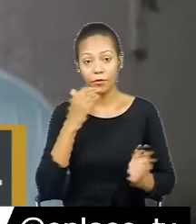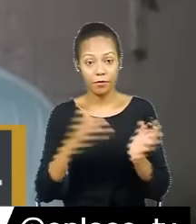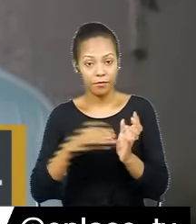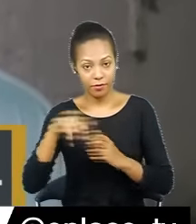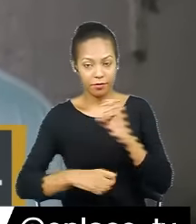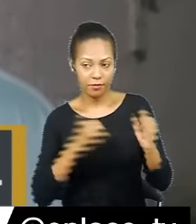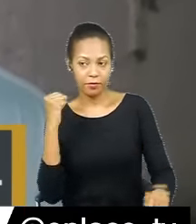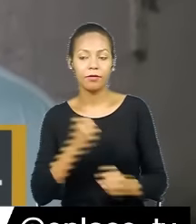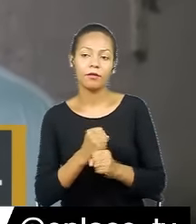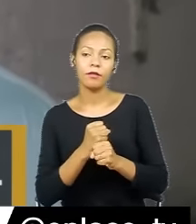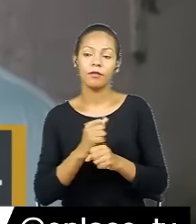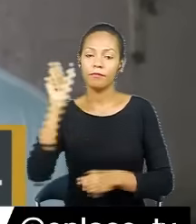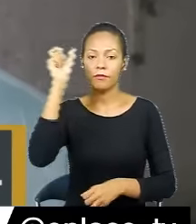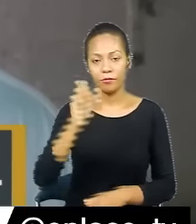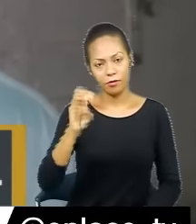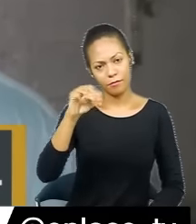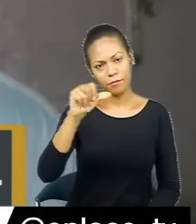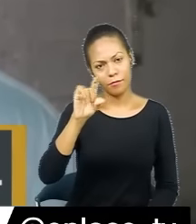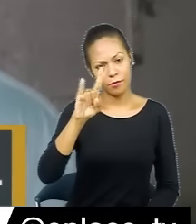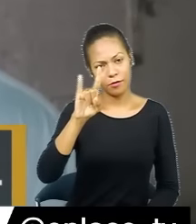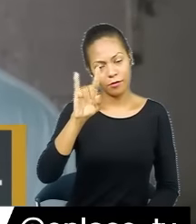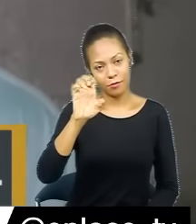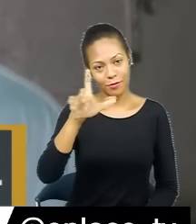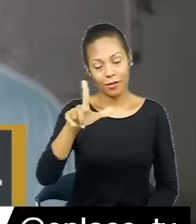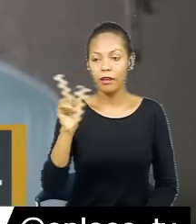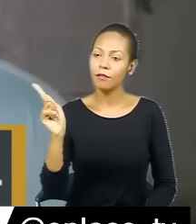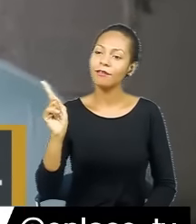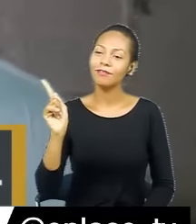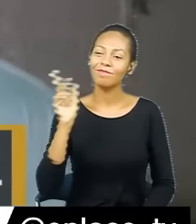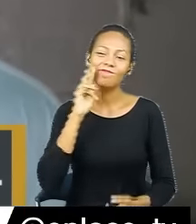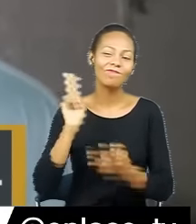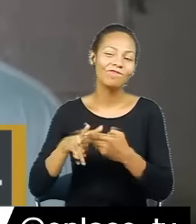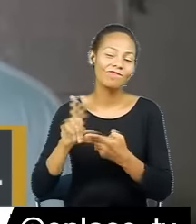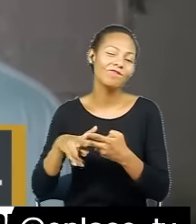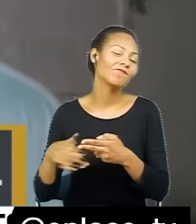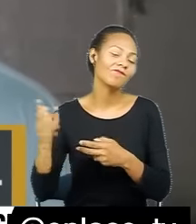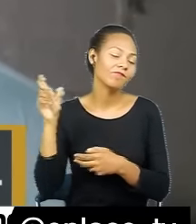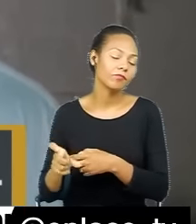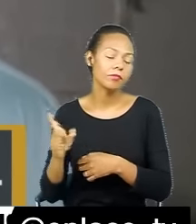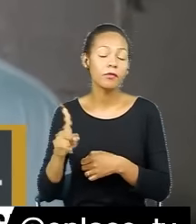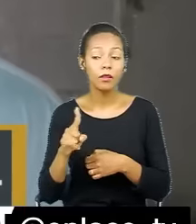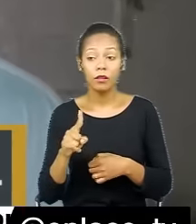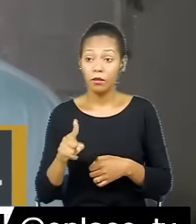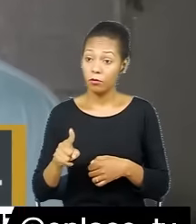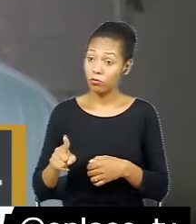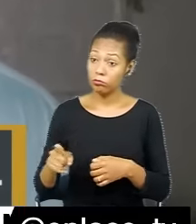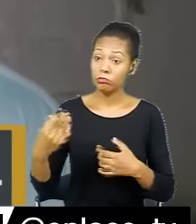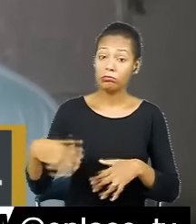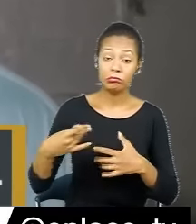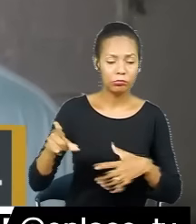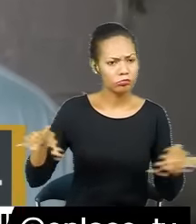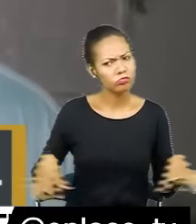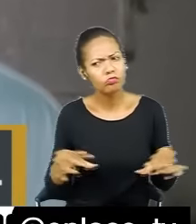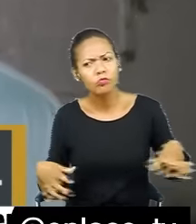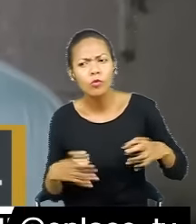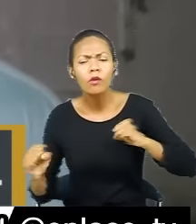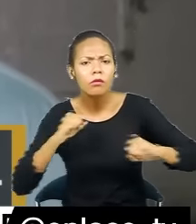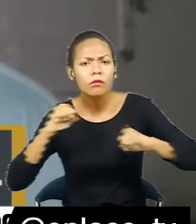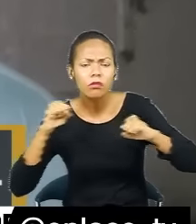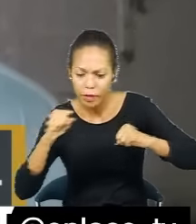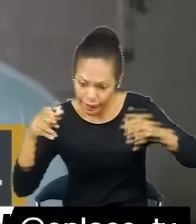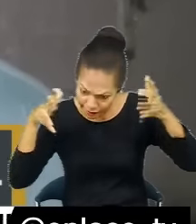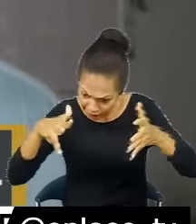de Manuel Pérez, Popular H, ya que es una persona que ha trabajado mucho por la formación